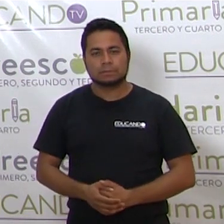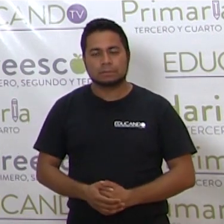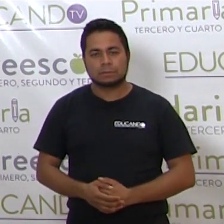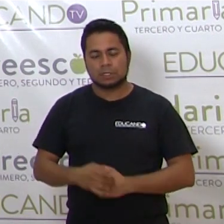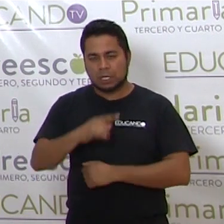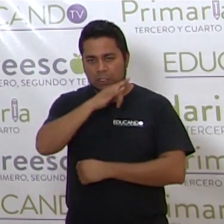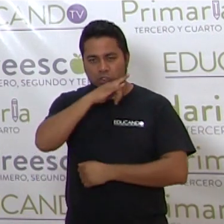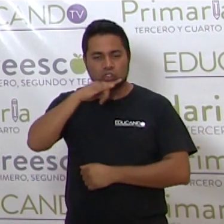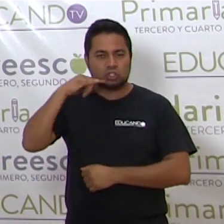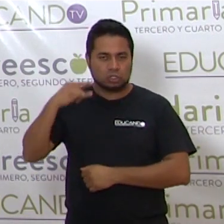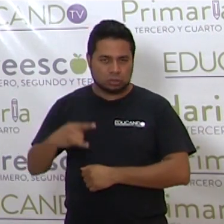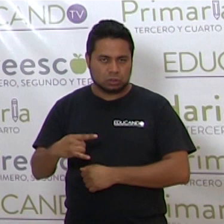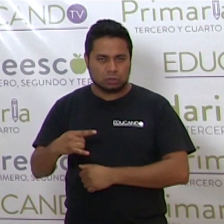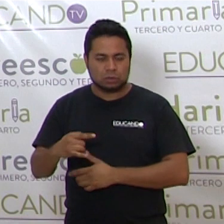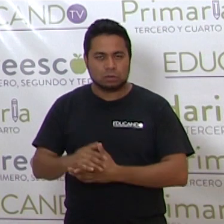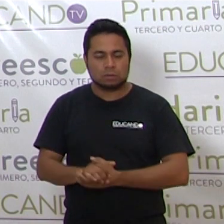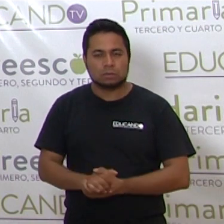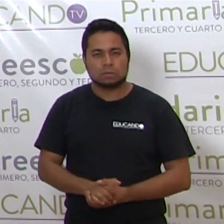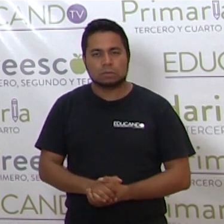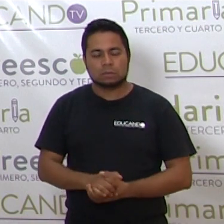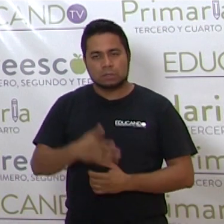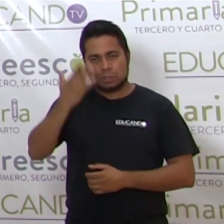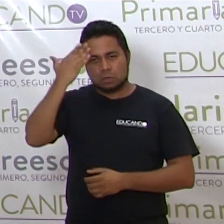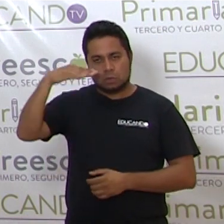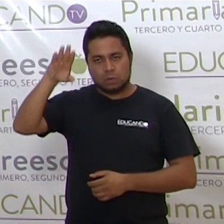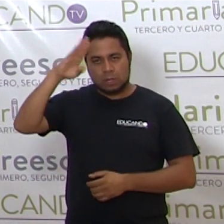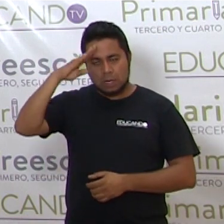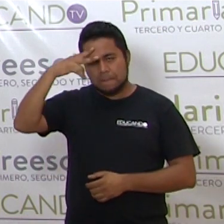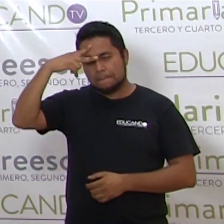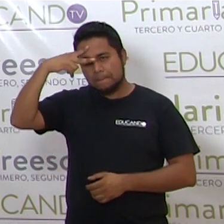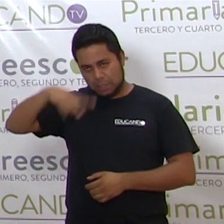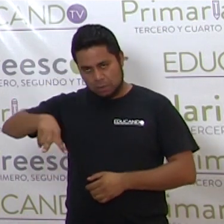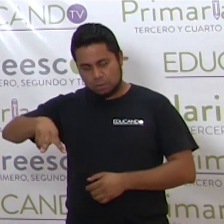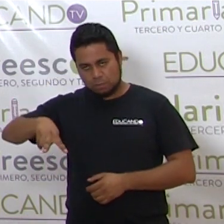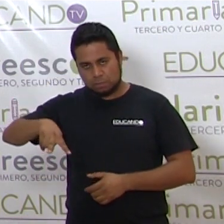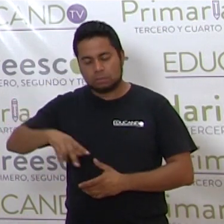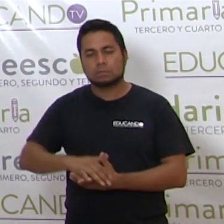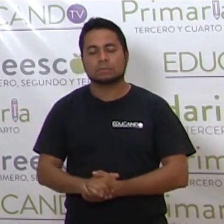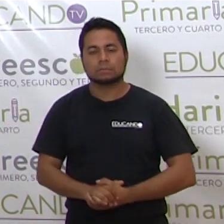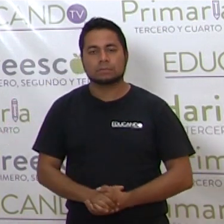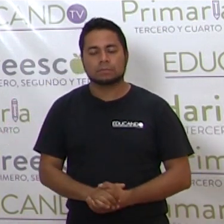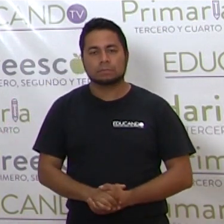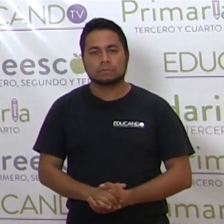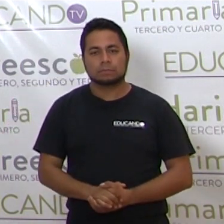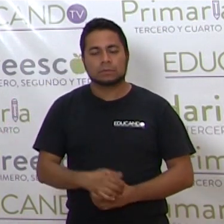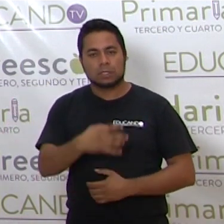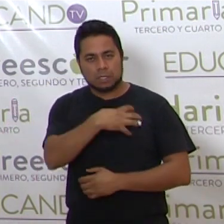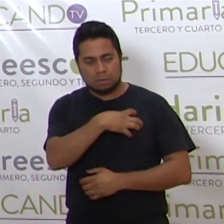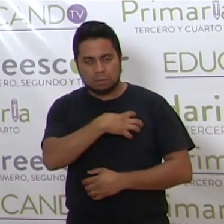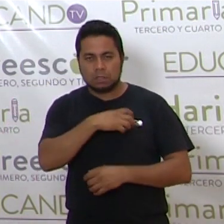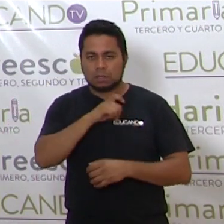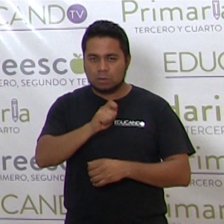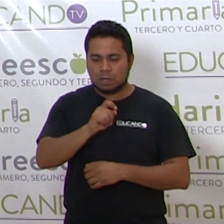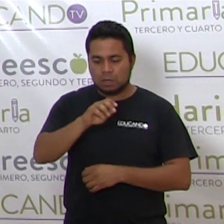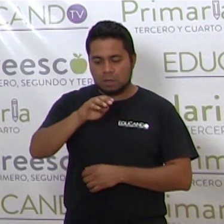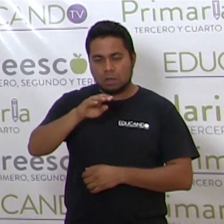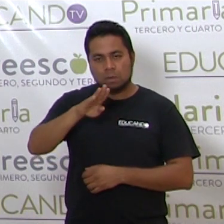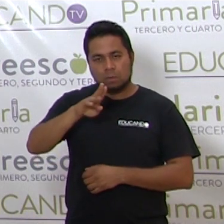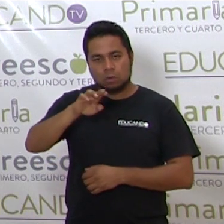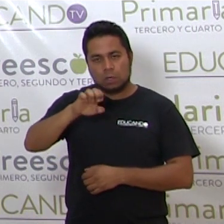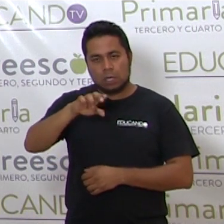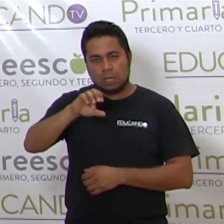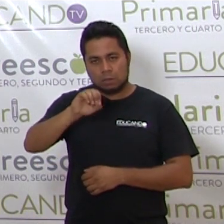chile cuba y méxico las capitales son buenos aires